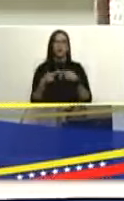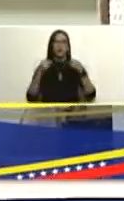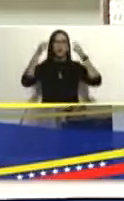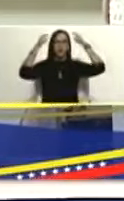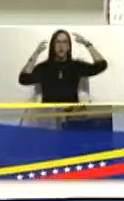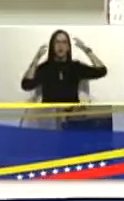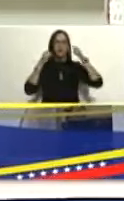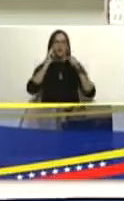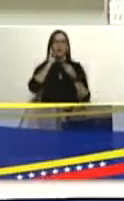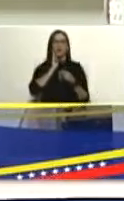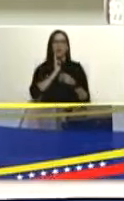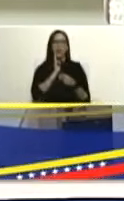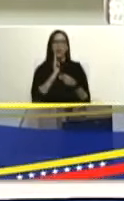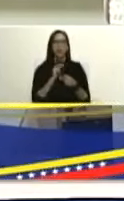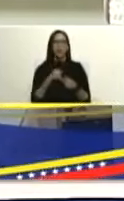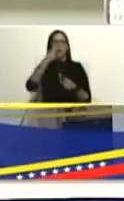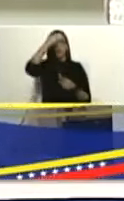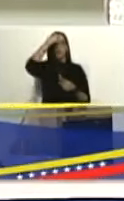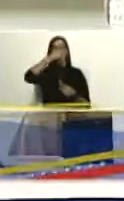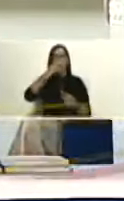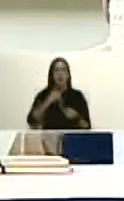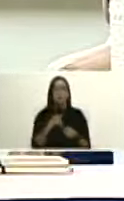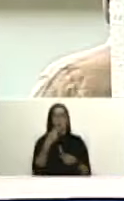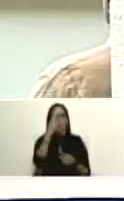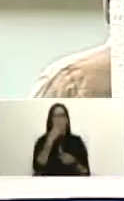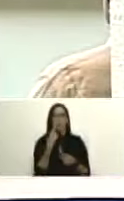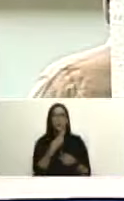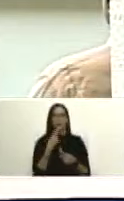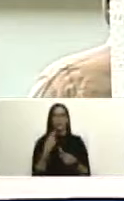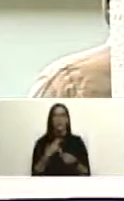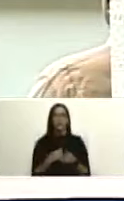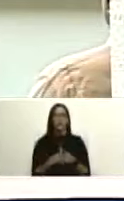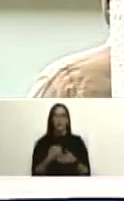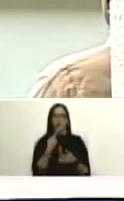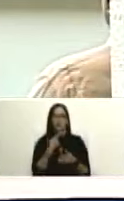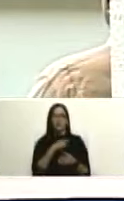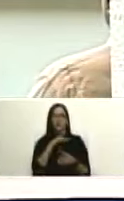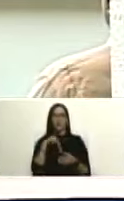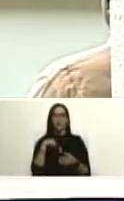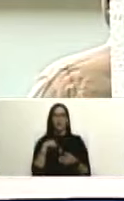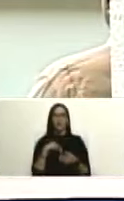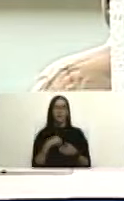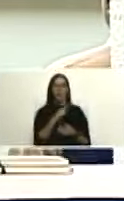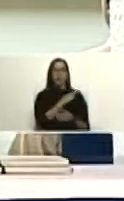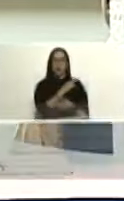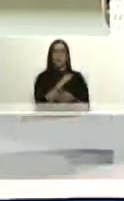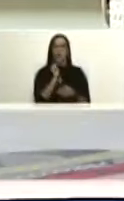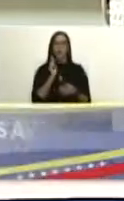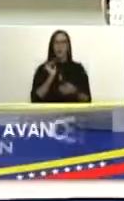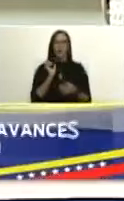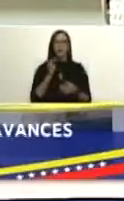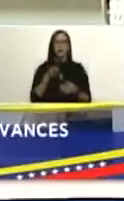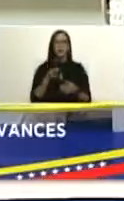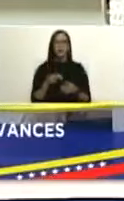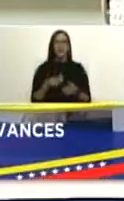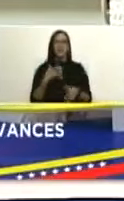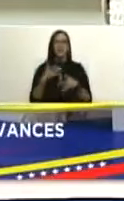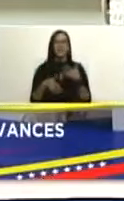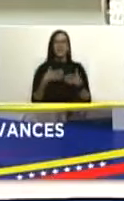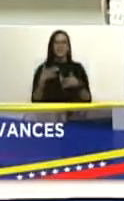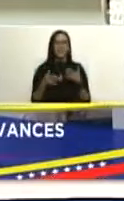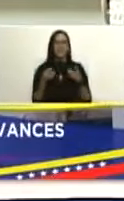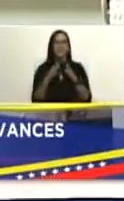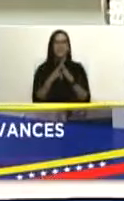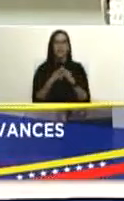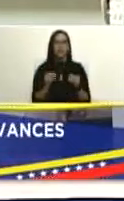chavista, bolivariano, es un pueblo comprometido. Lo que decía nuestra jefa de UVC es el sentir en